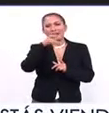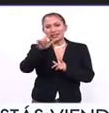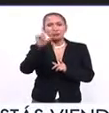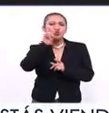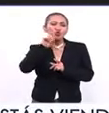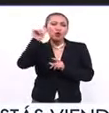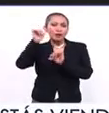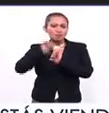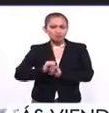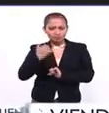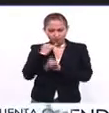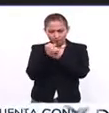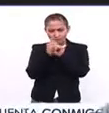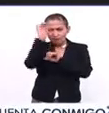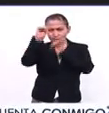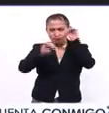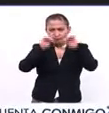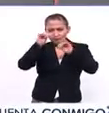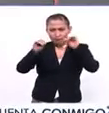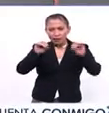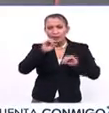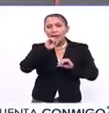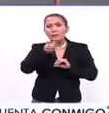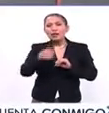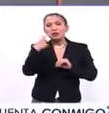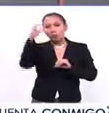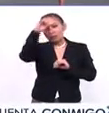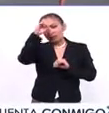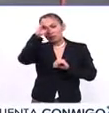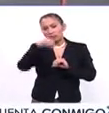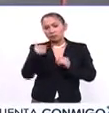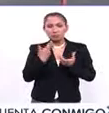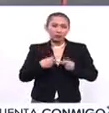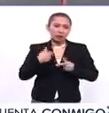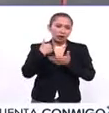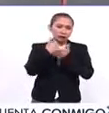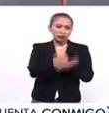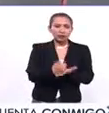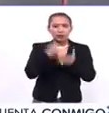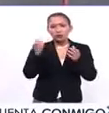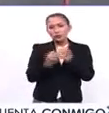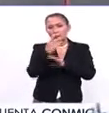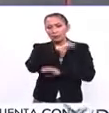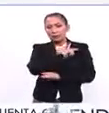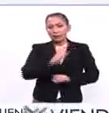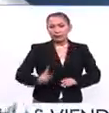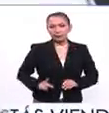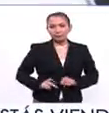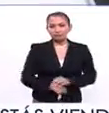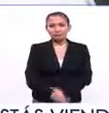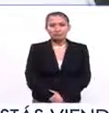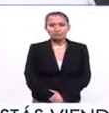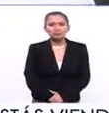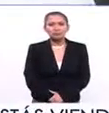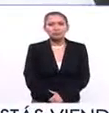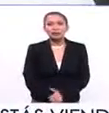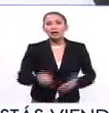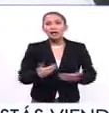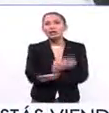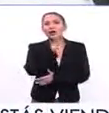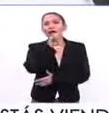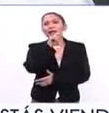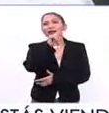curadora y autora de esta publicación, además de los comentarios de nuestros colaboradores en nombre de la patria. Nacida